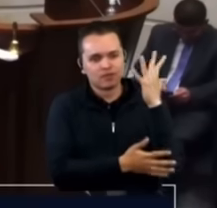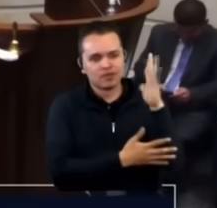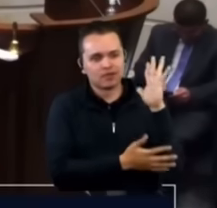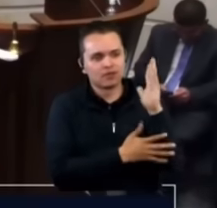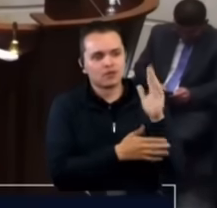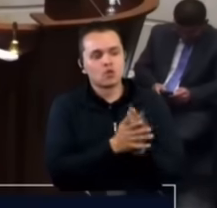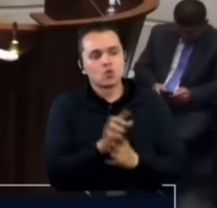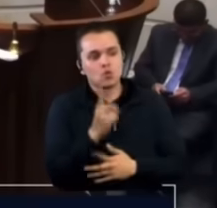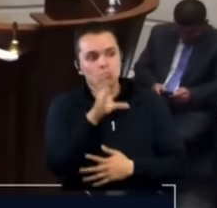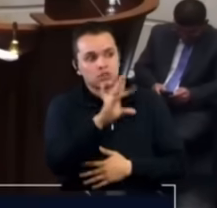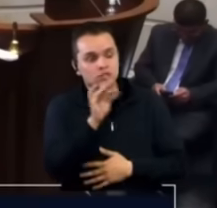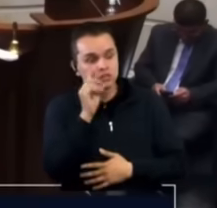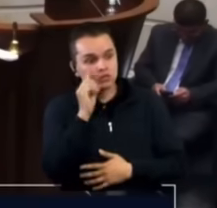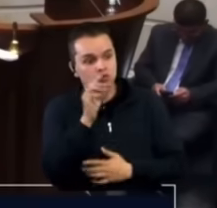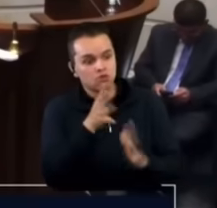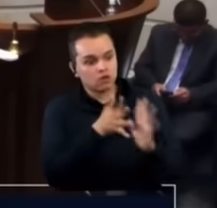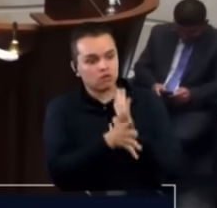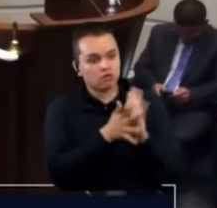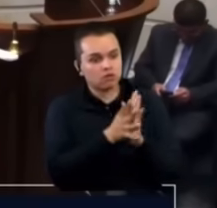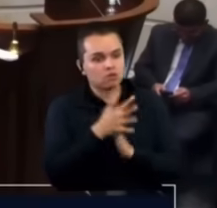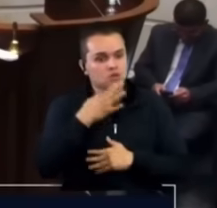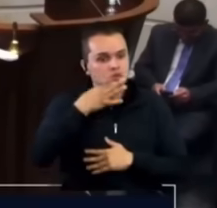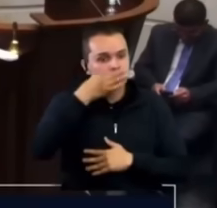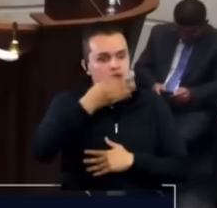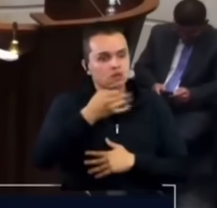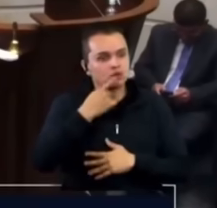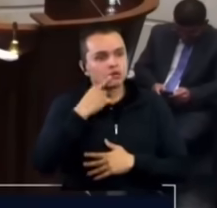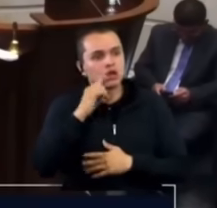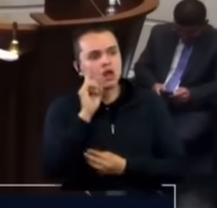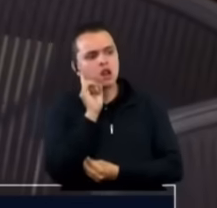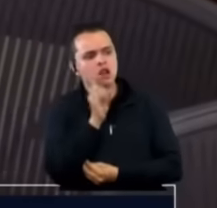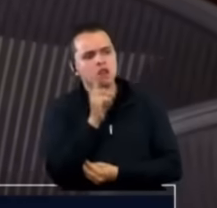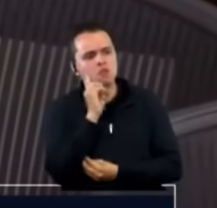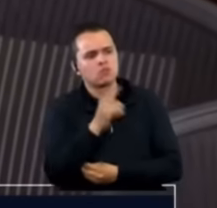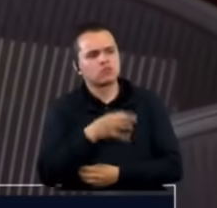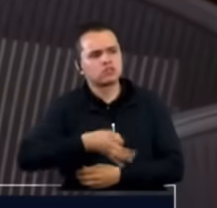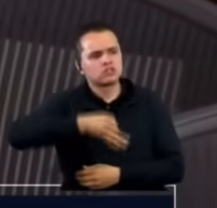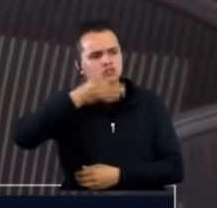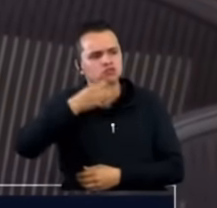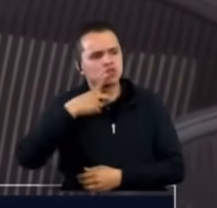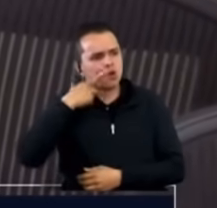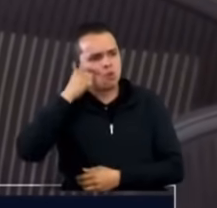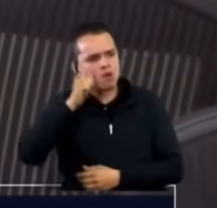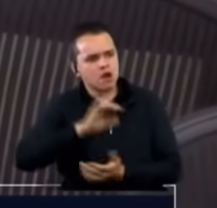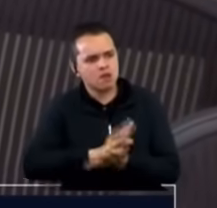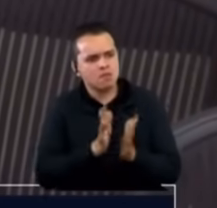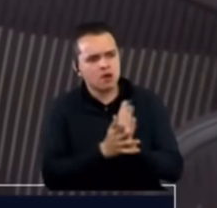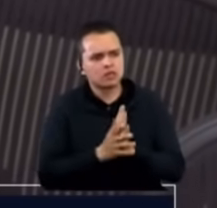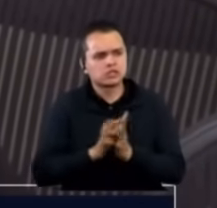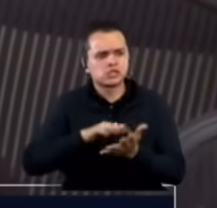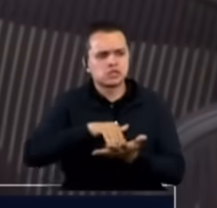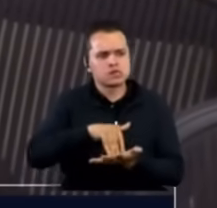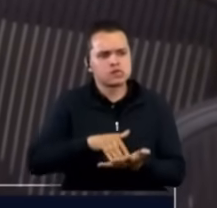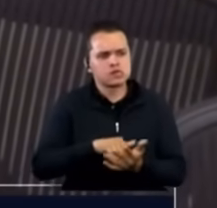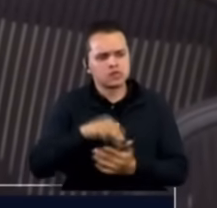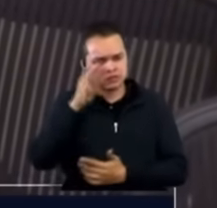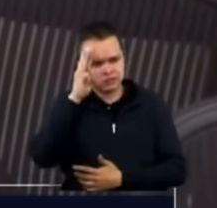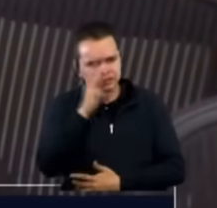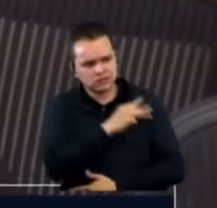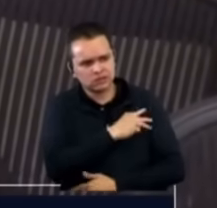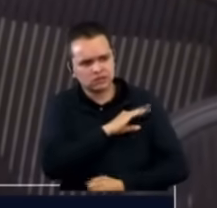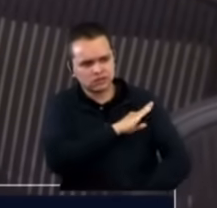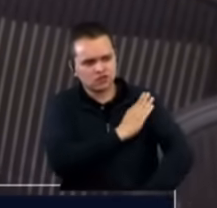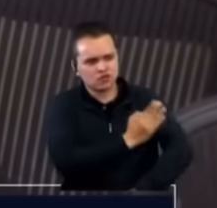información. Aquí lo cierto es que la tal política de seguridad humana y de paz total se ha debilitado la fuerza pública